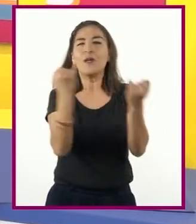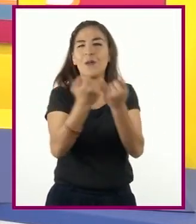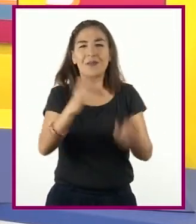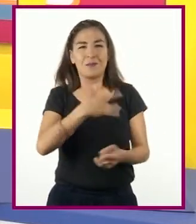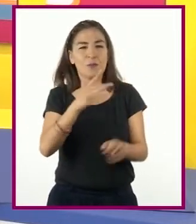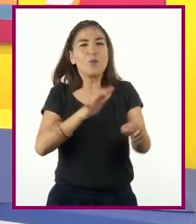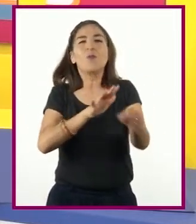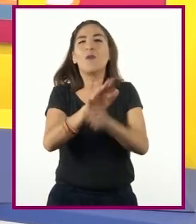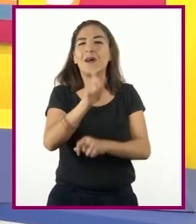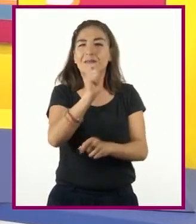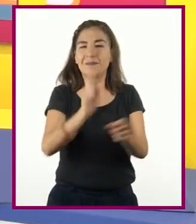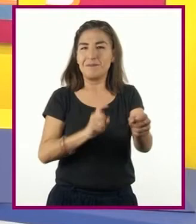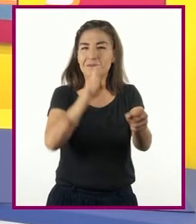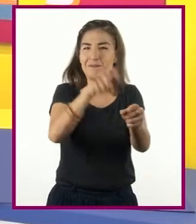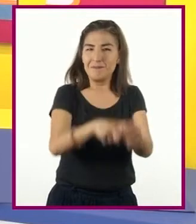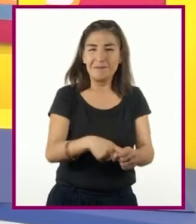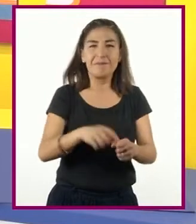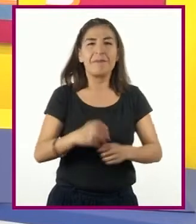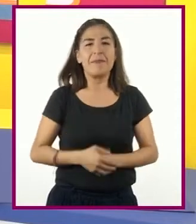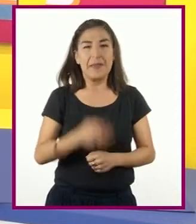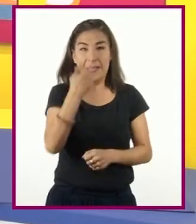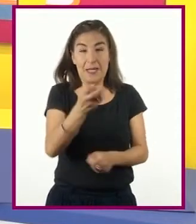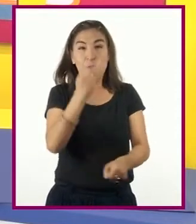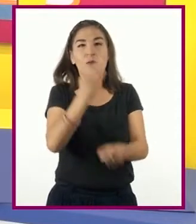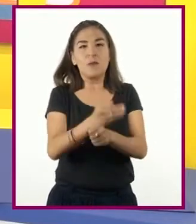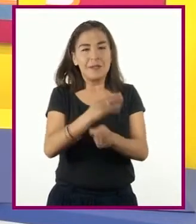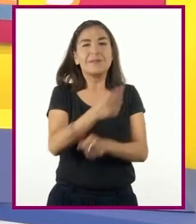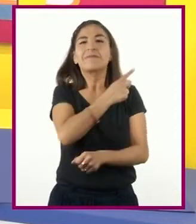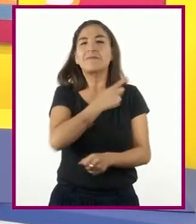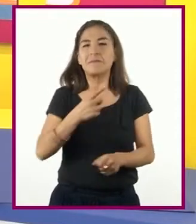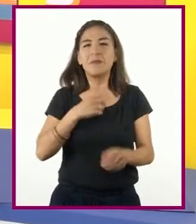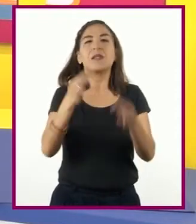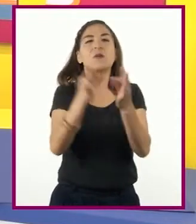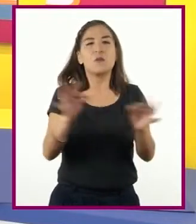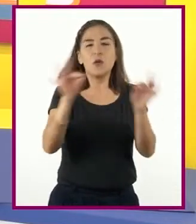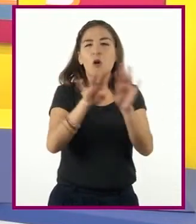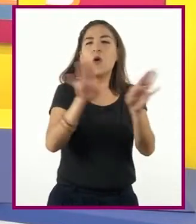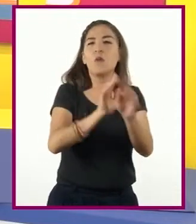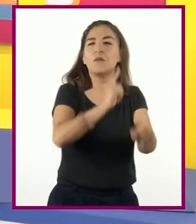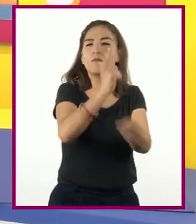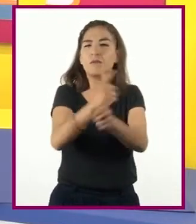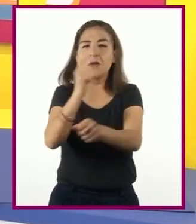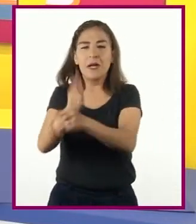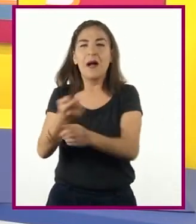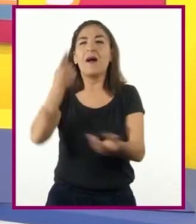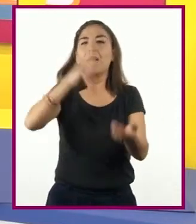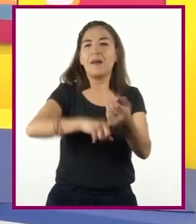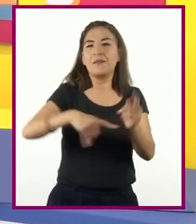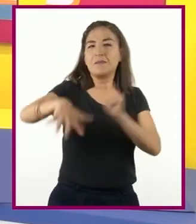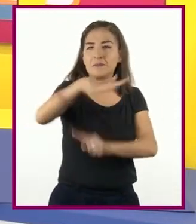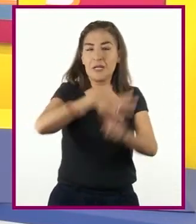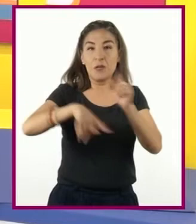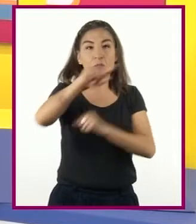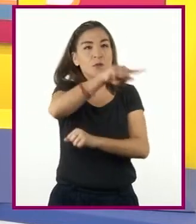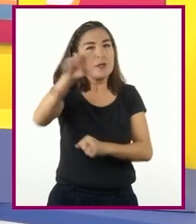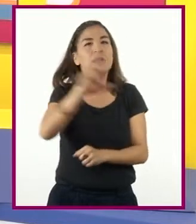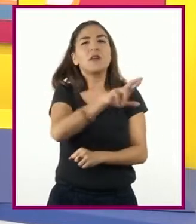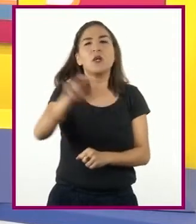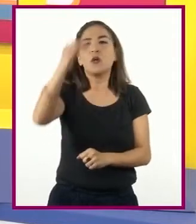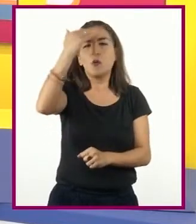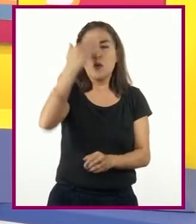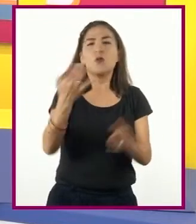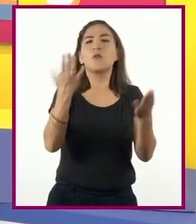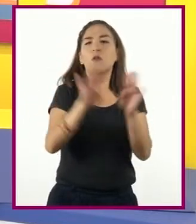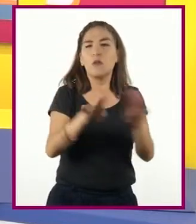identidad. En este sentido, es importante que identifiquen los grupos sociales que hay en su entorno y reconozcan qué rasgos